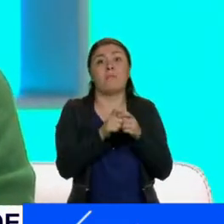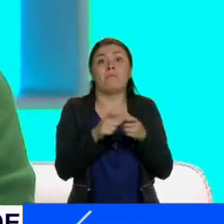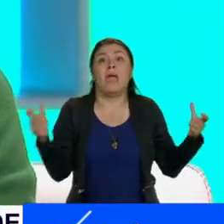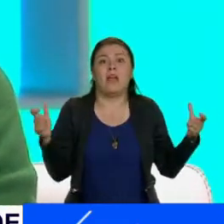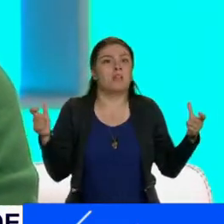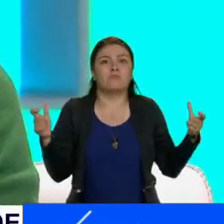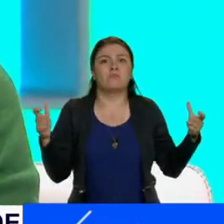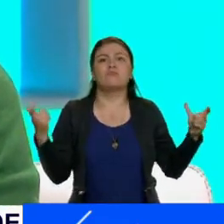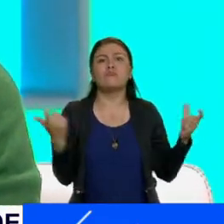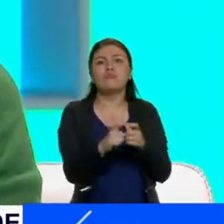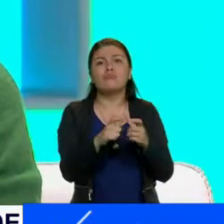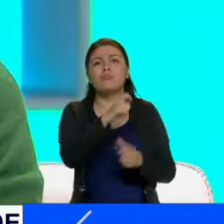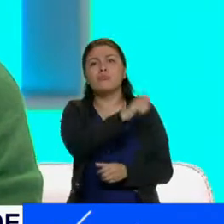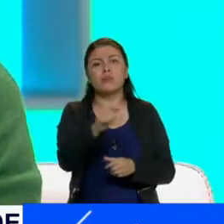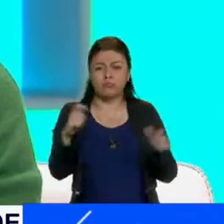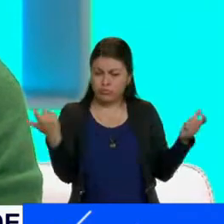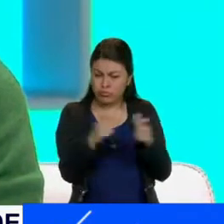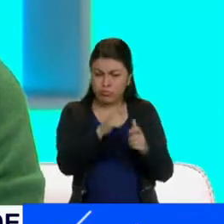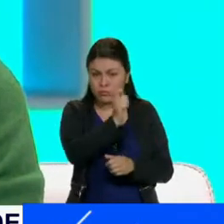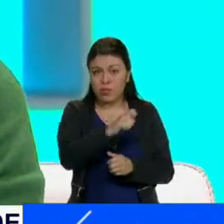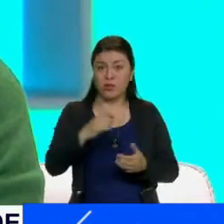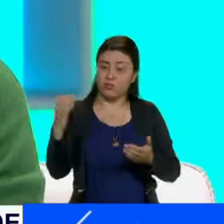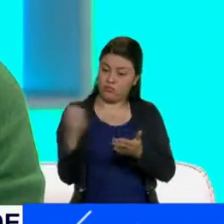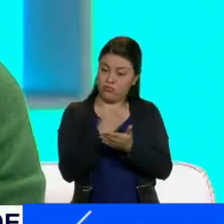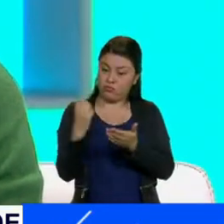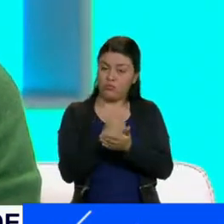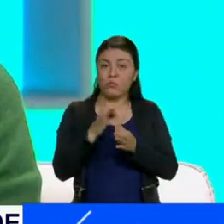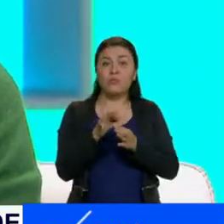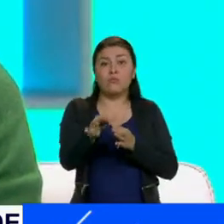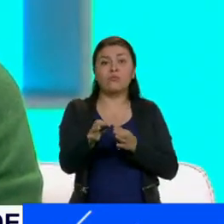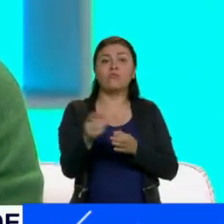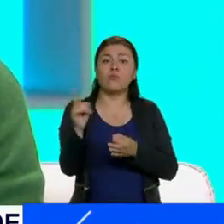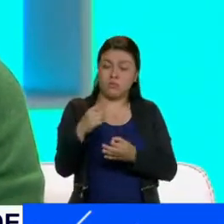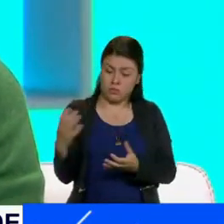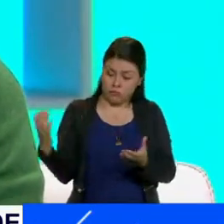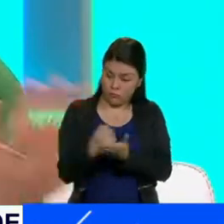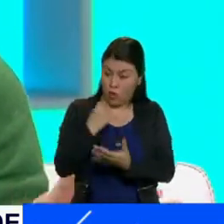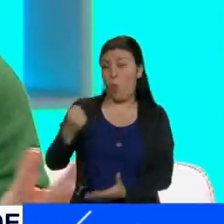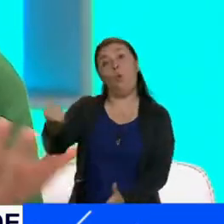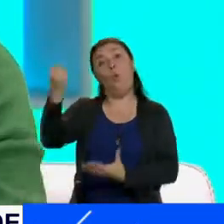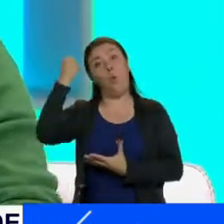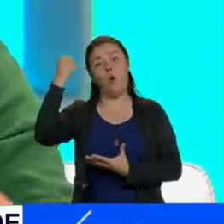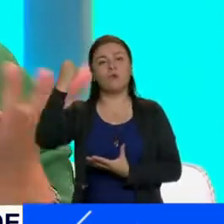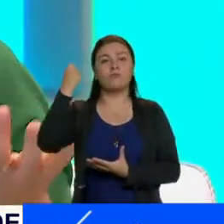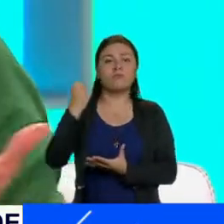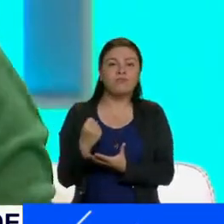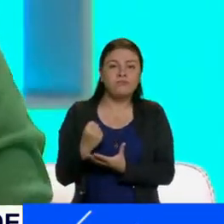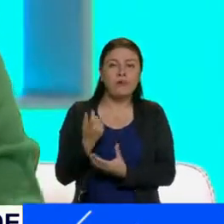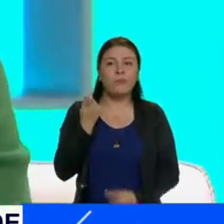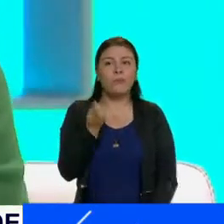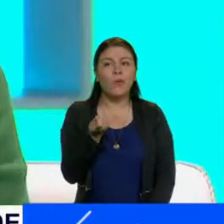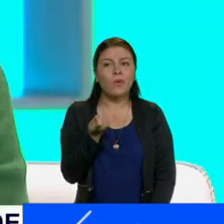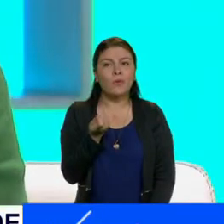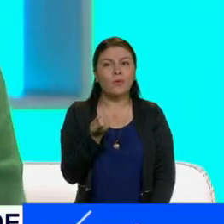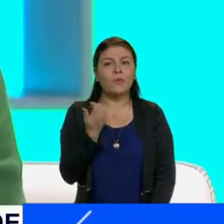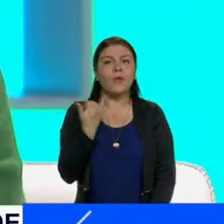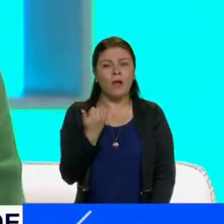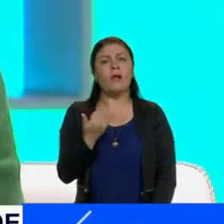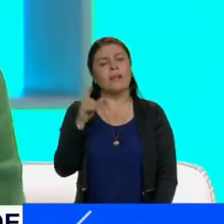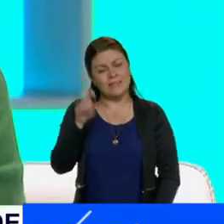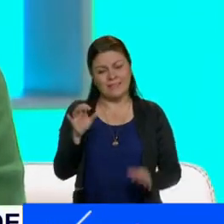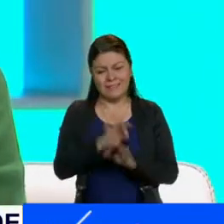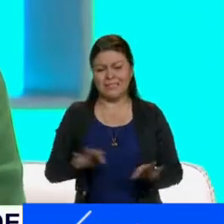baja. Entonces sus sistemas de recaudo para el municipio también son bajos. Sí. Y eso, pues, son realidades que hay que considerar